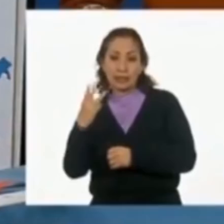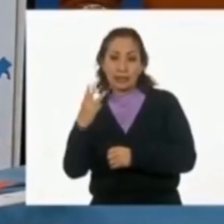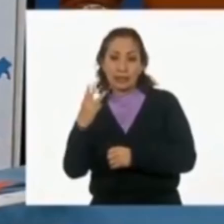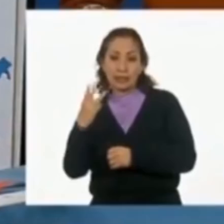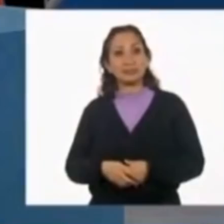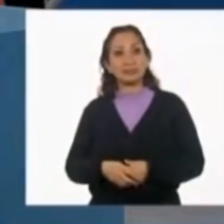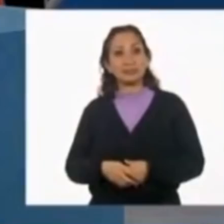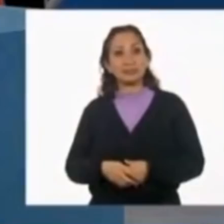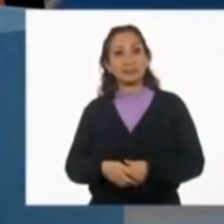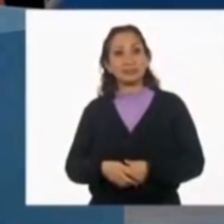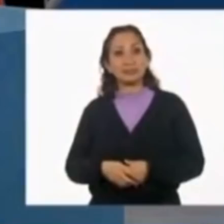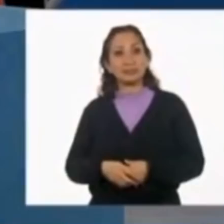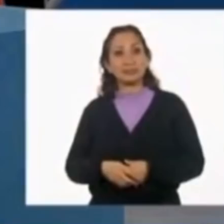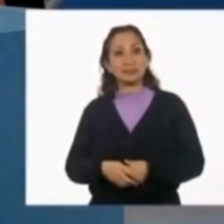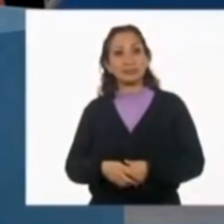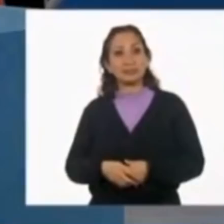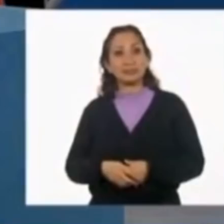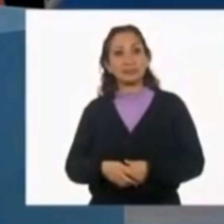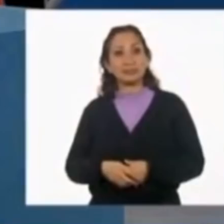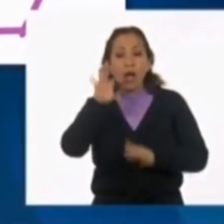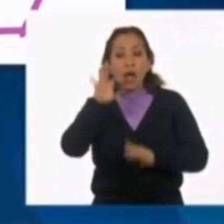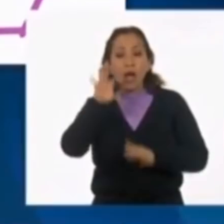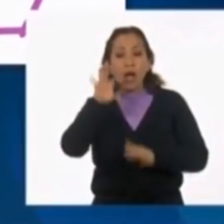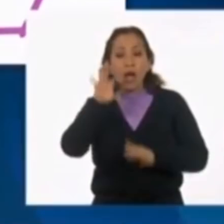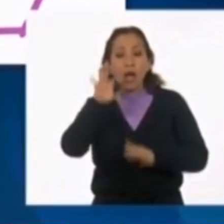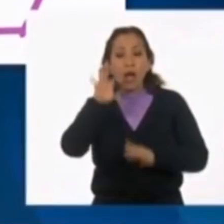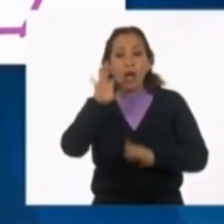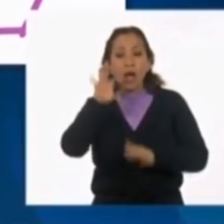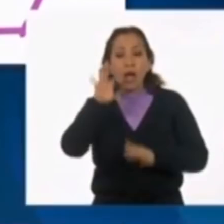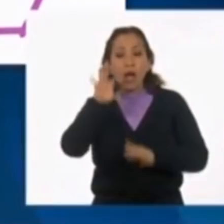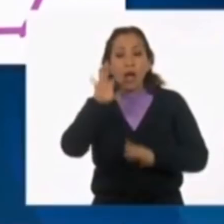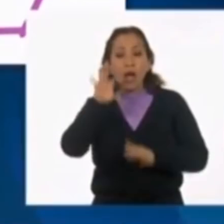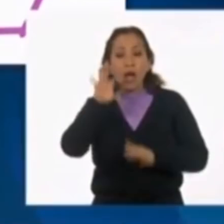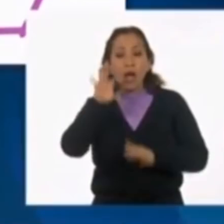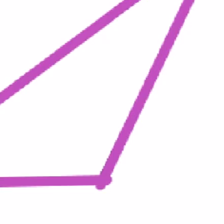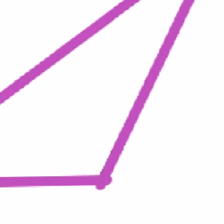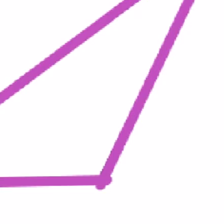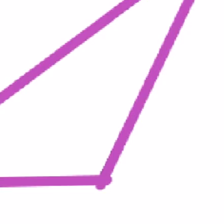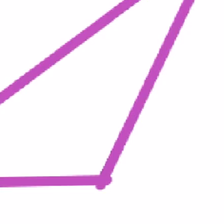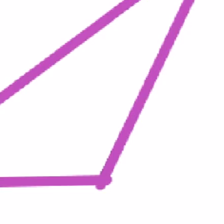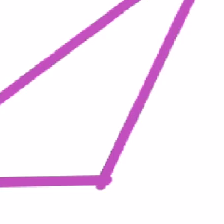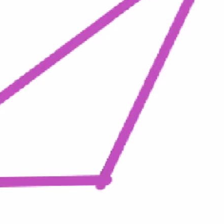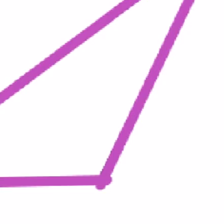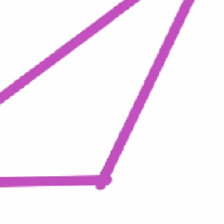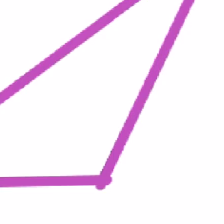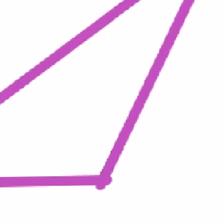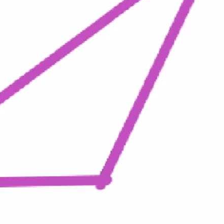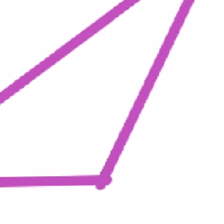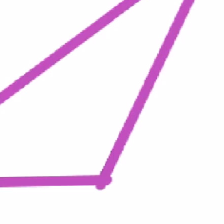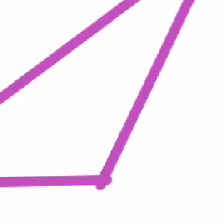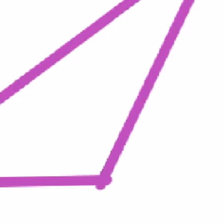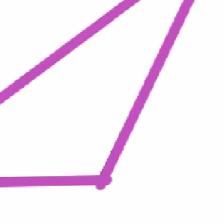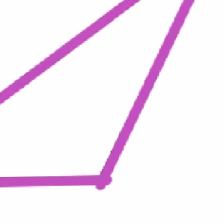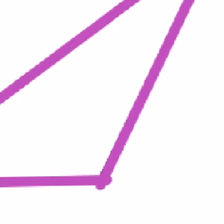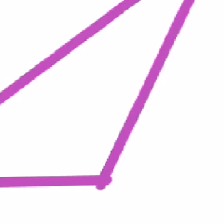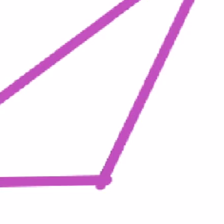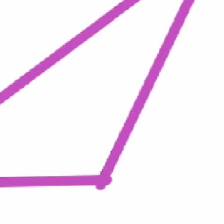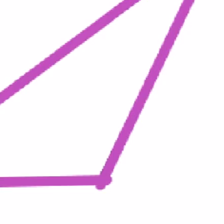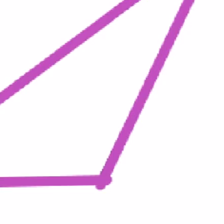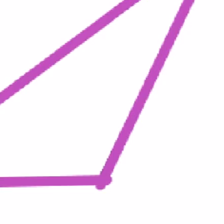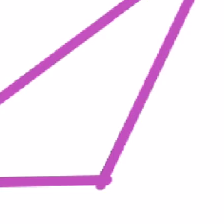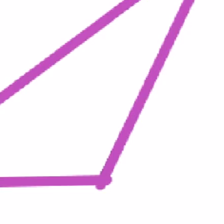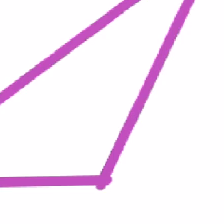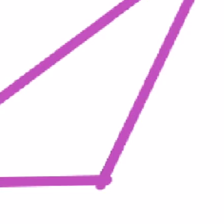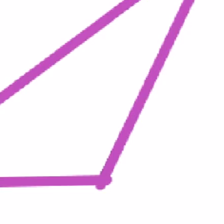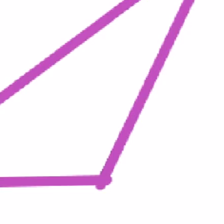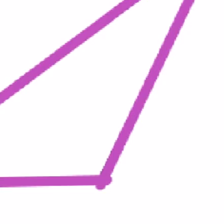del triángulo escaleno. El reto es el siguiente. Te invito a trazar la altura de cada uno de los siguientes triángulos